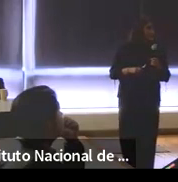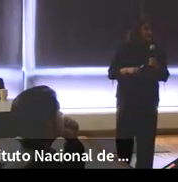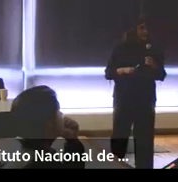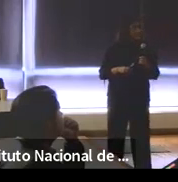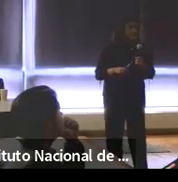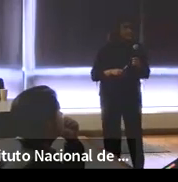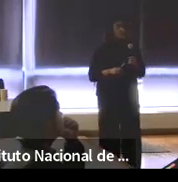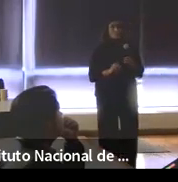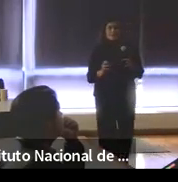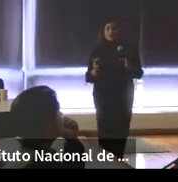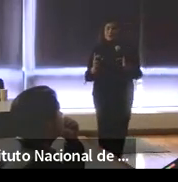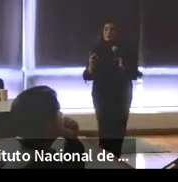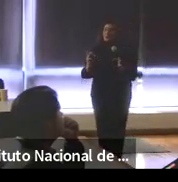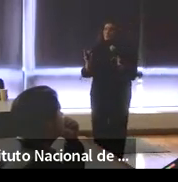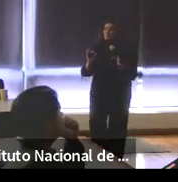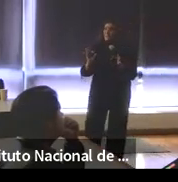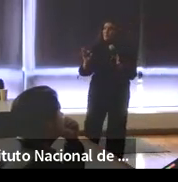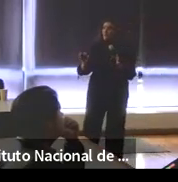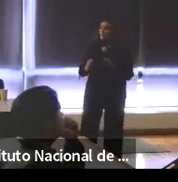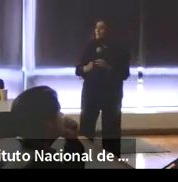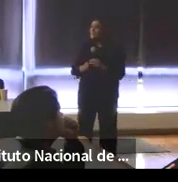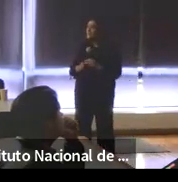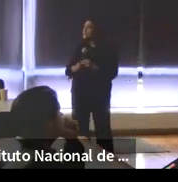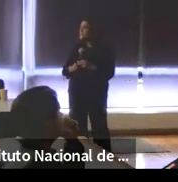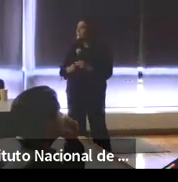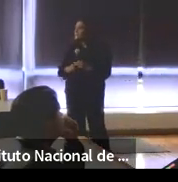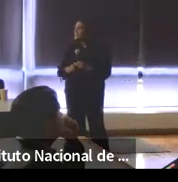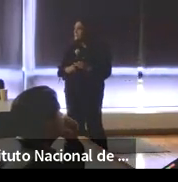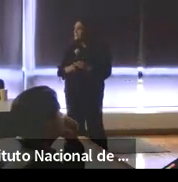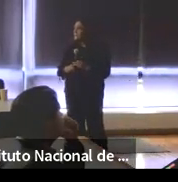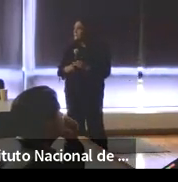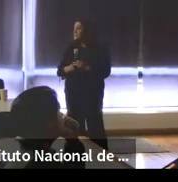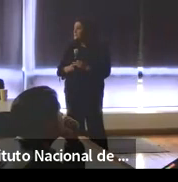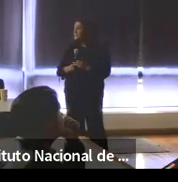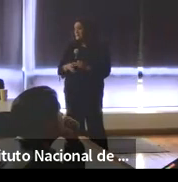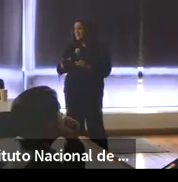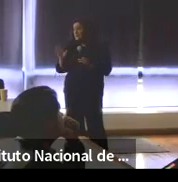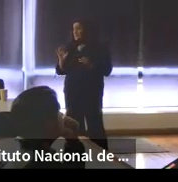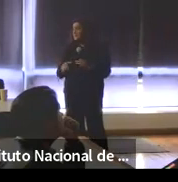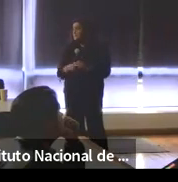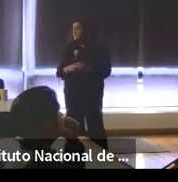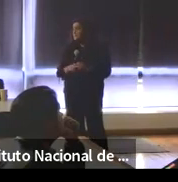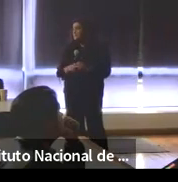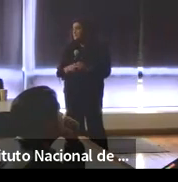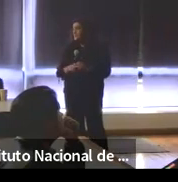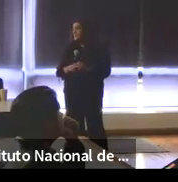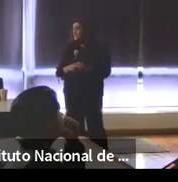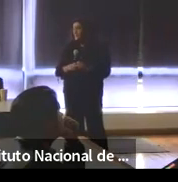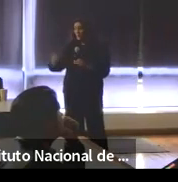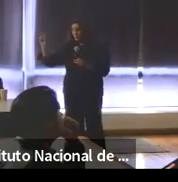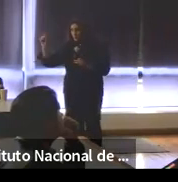es necesario mantener un mini un un mínimo nivel de conflicto es difícil